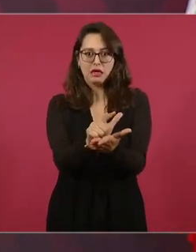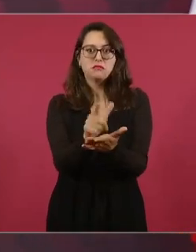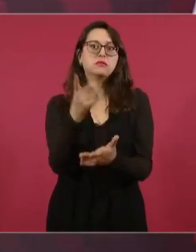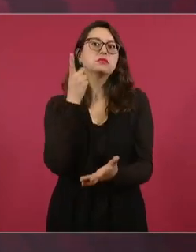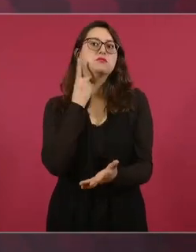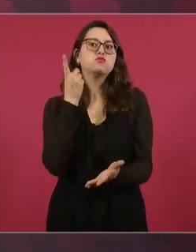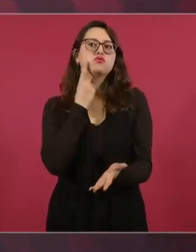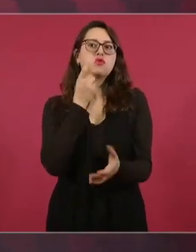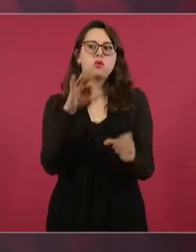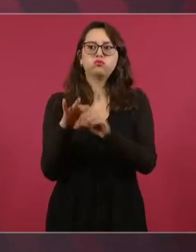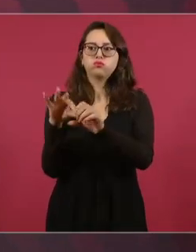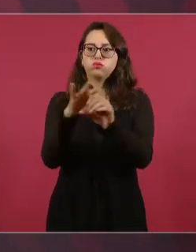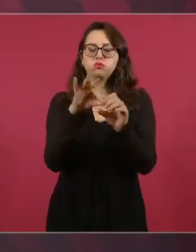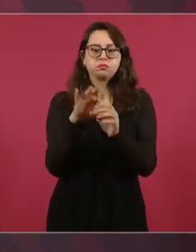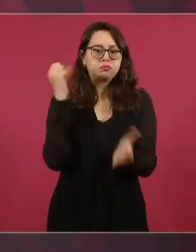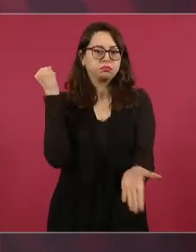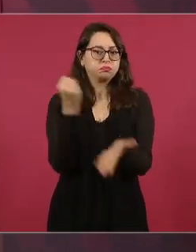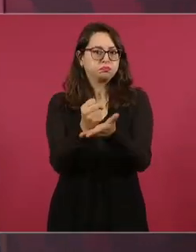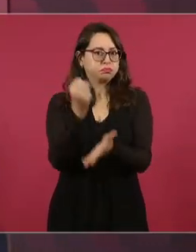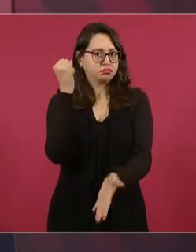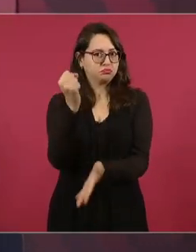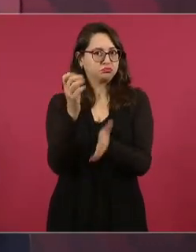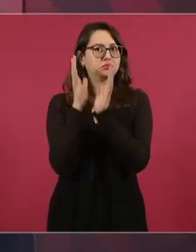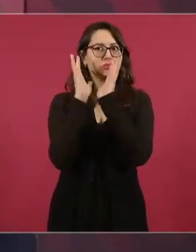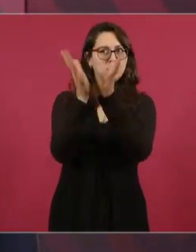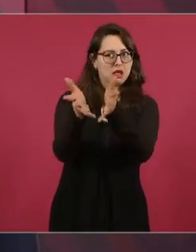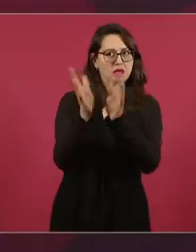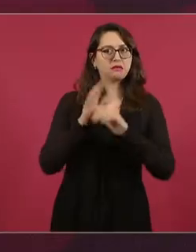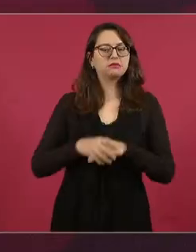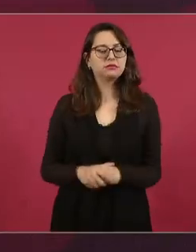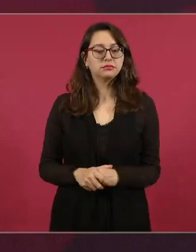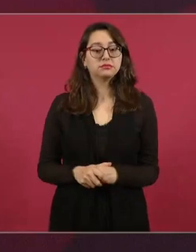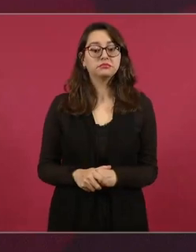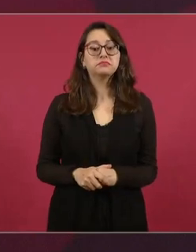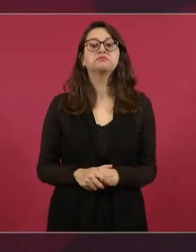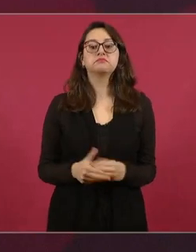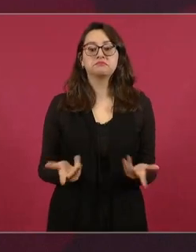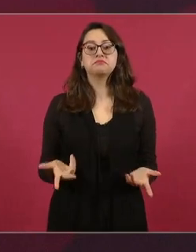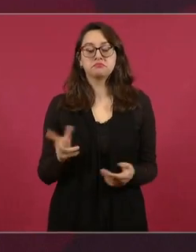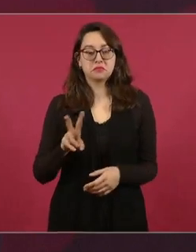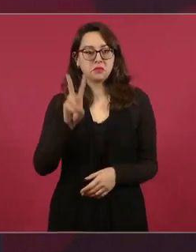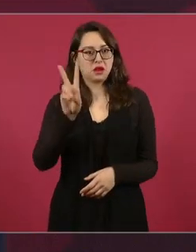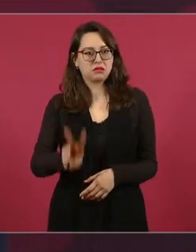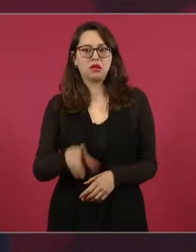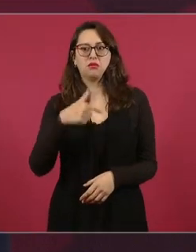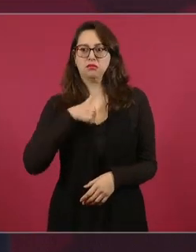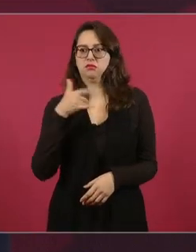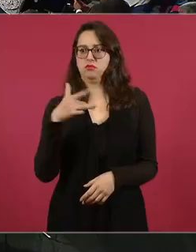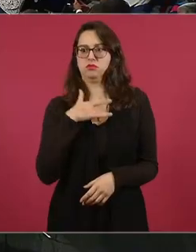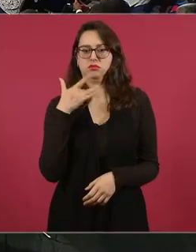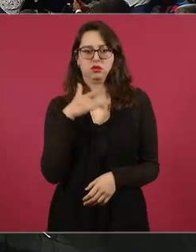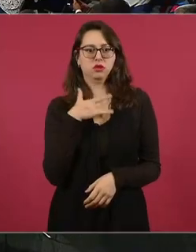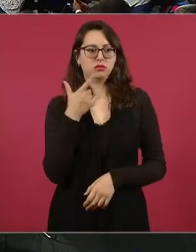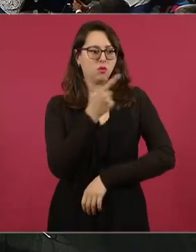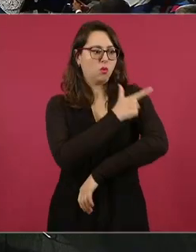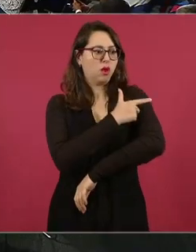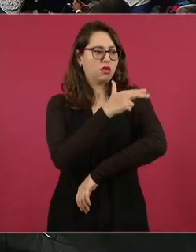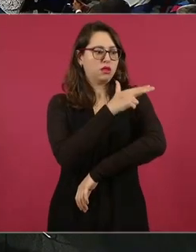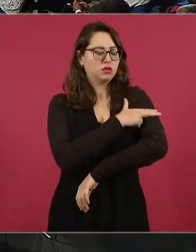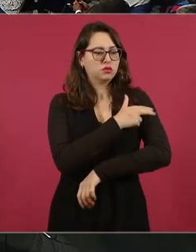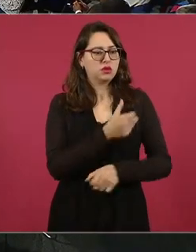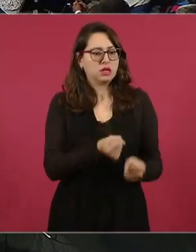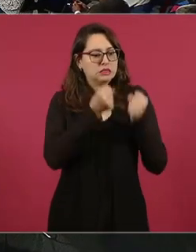de que la Guardia Nacional se ha venido consolidando porque